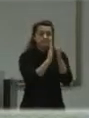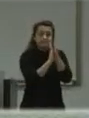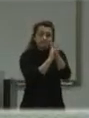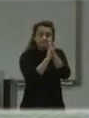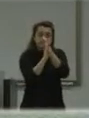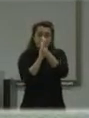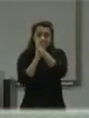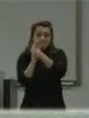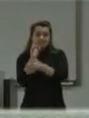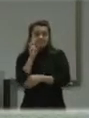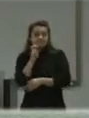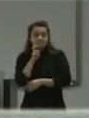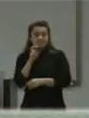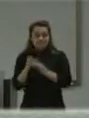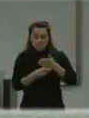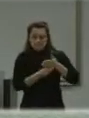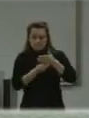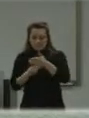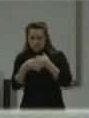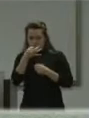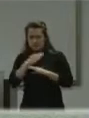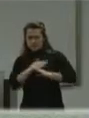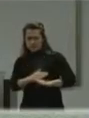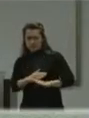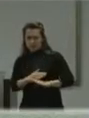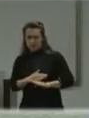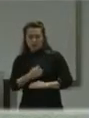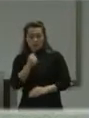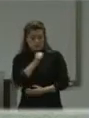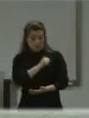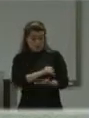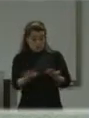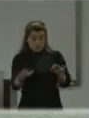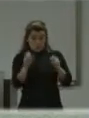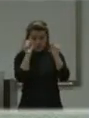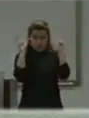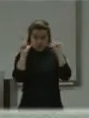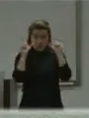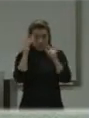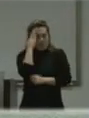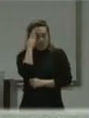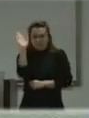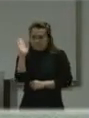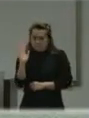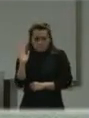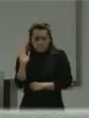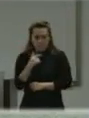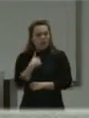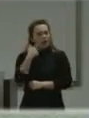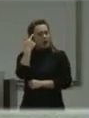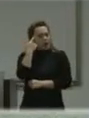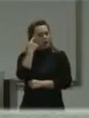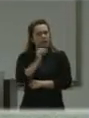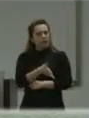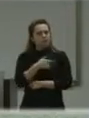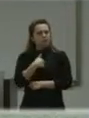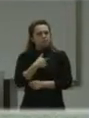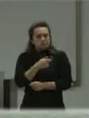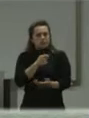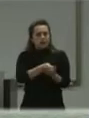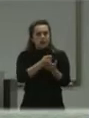sexual y metodología anticonceptiva era gratuito y que dependiendo de nuestro